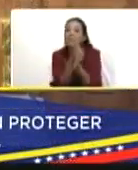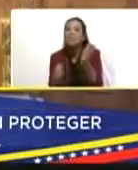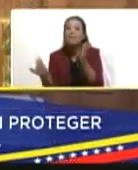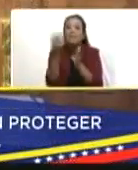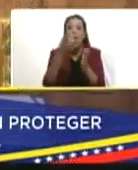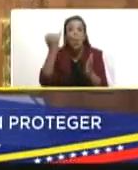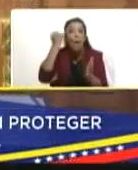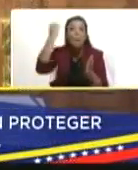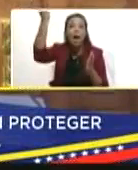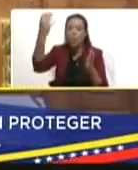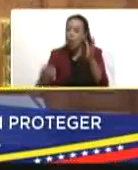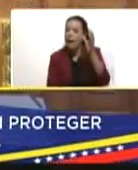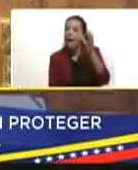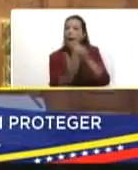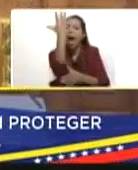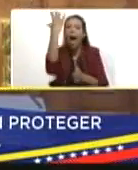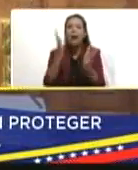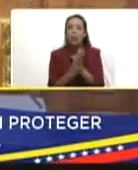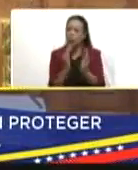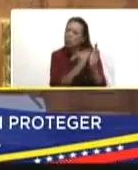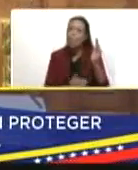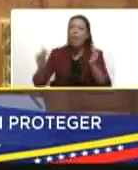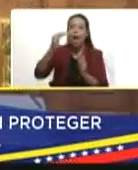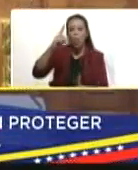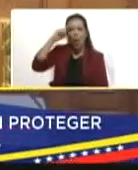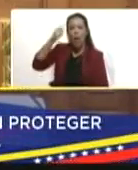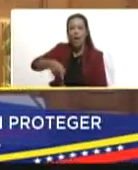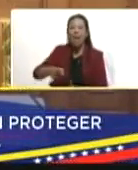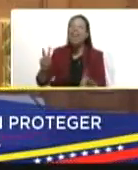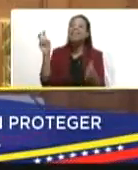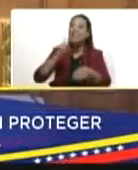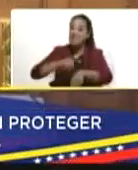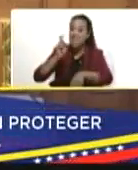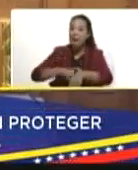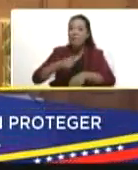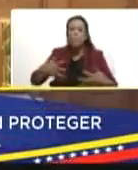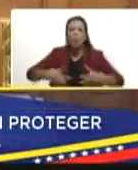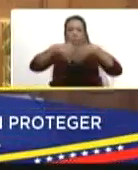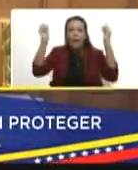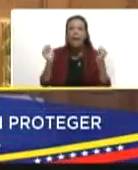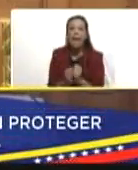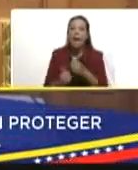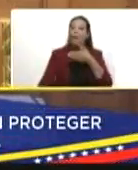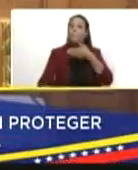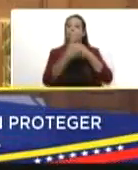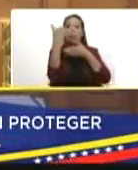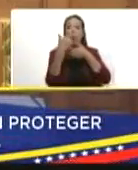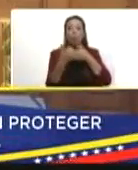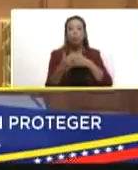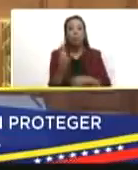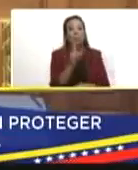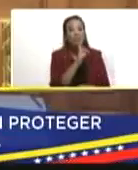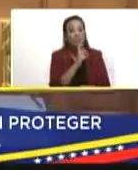diseñado creado superado en tiempo de guerra y bloqueo